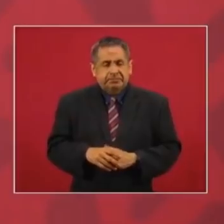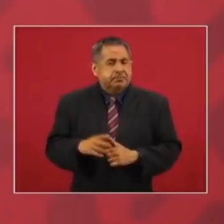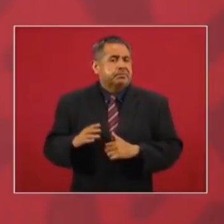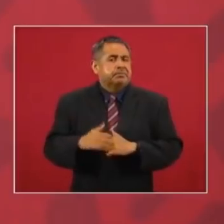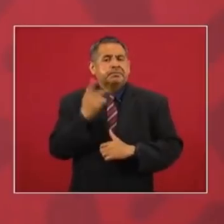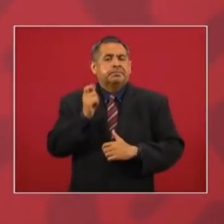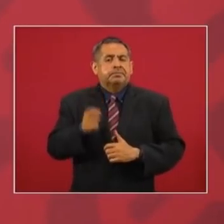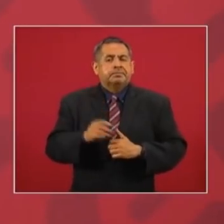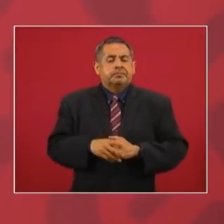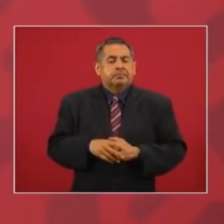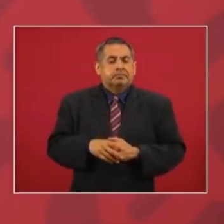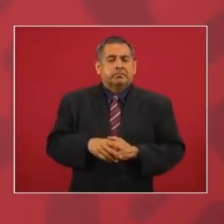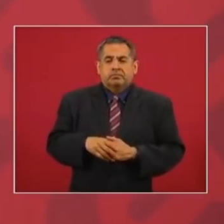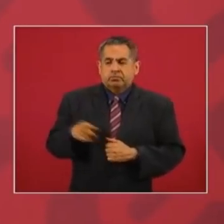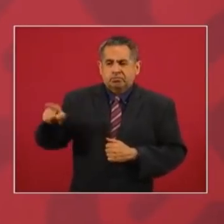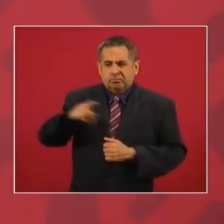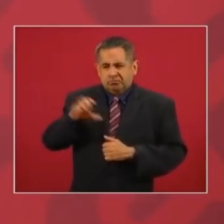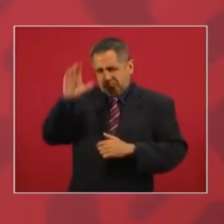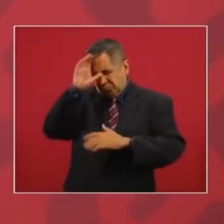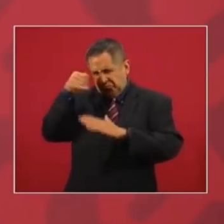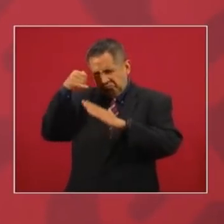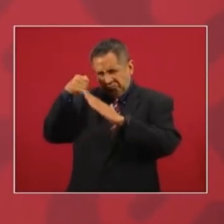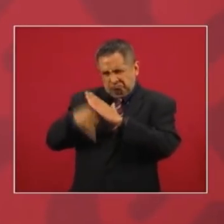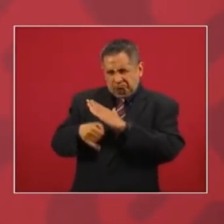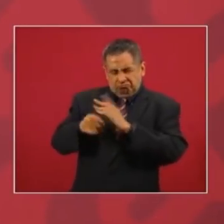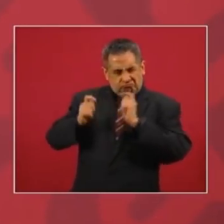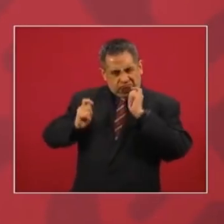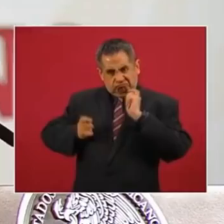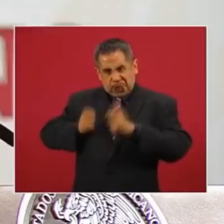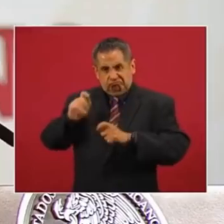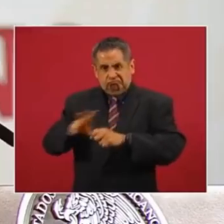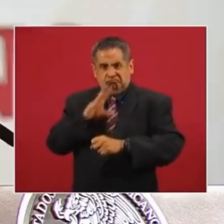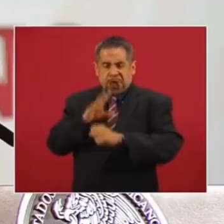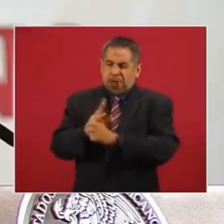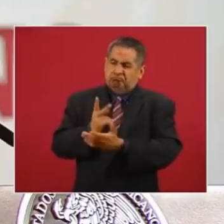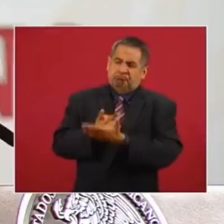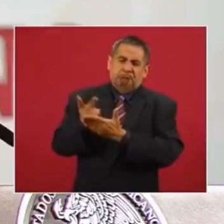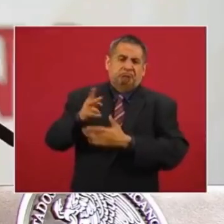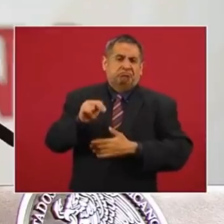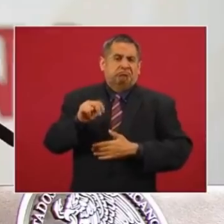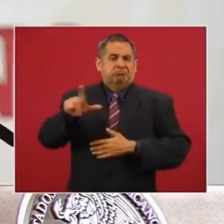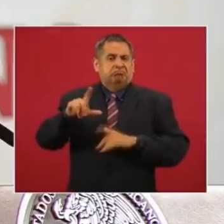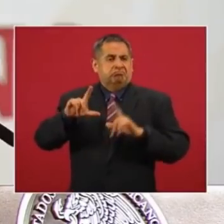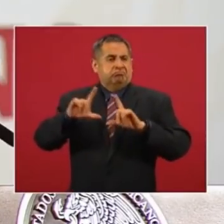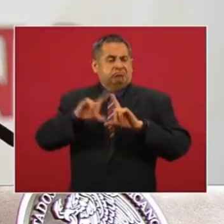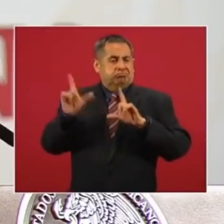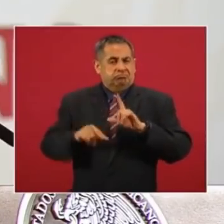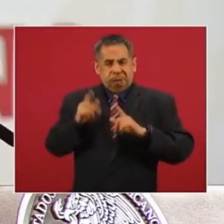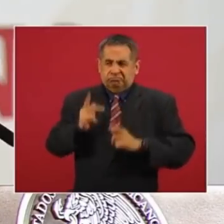porque es un científico, Premio Nacional de Ciencia,